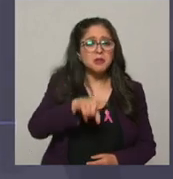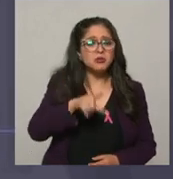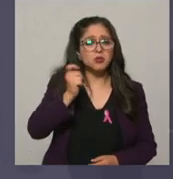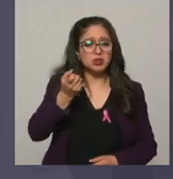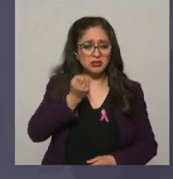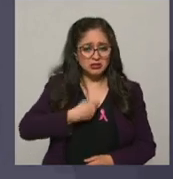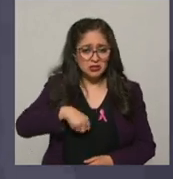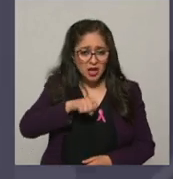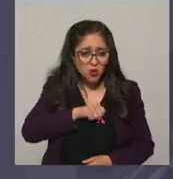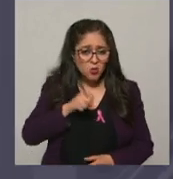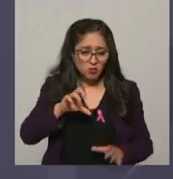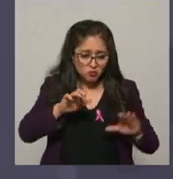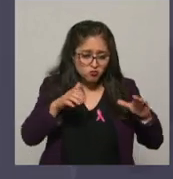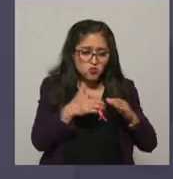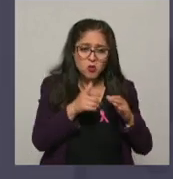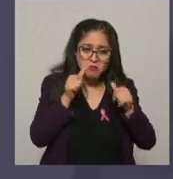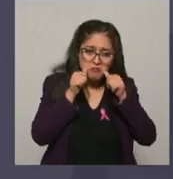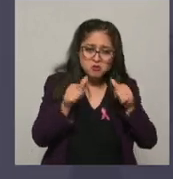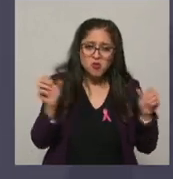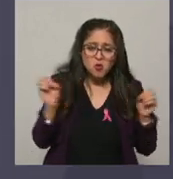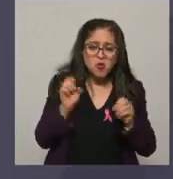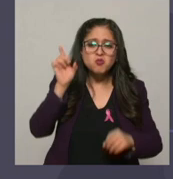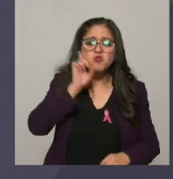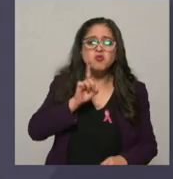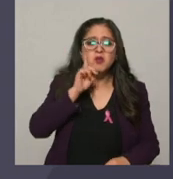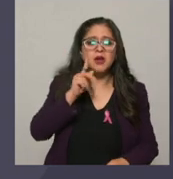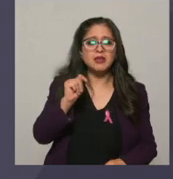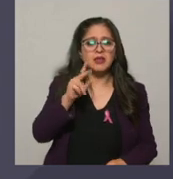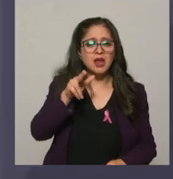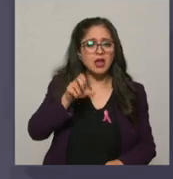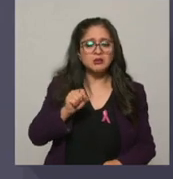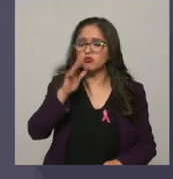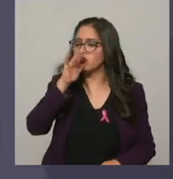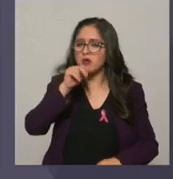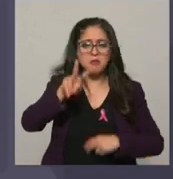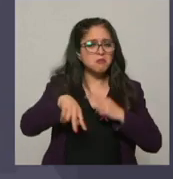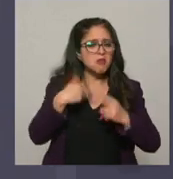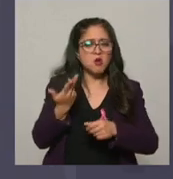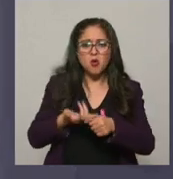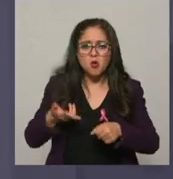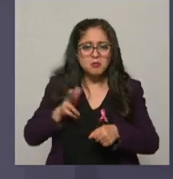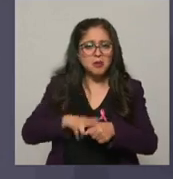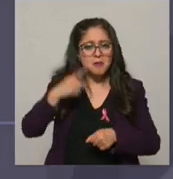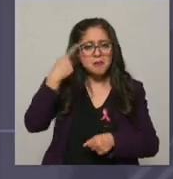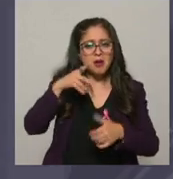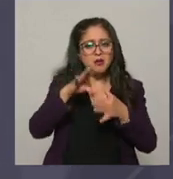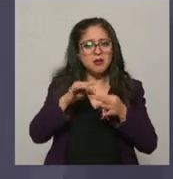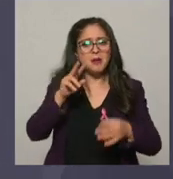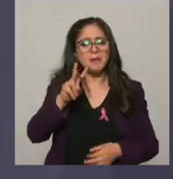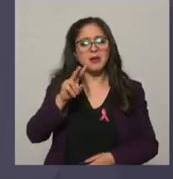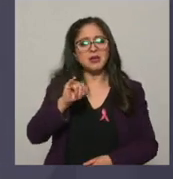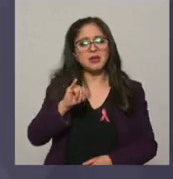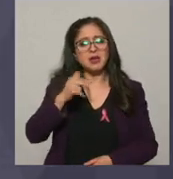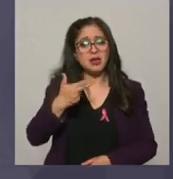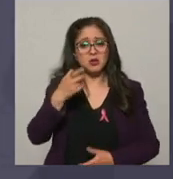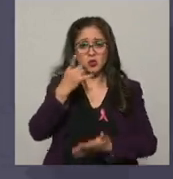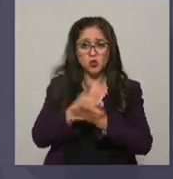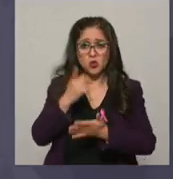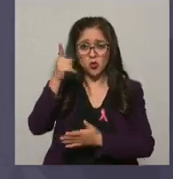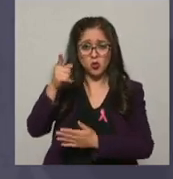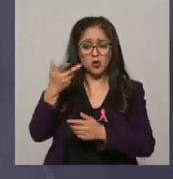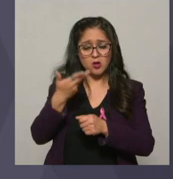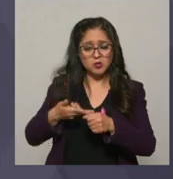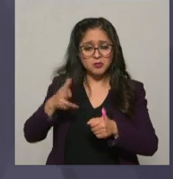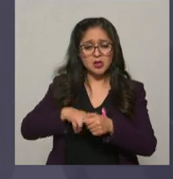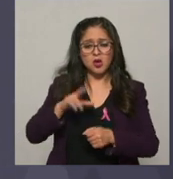dado respuesta. Claro. O sea, las mujeres trans no pueden acudir a una clínica para tratar VIH, salvo la clínica Condesa en la Ciudad de México. No